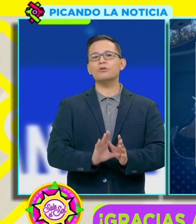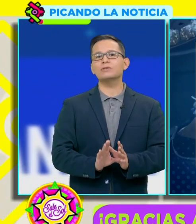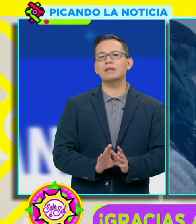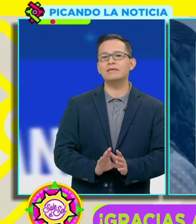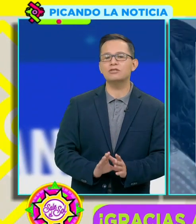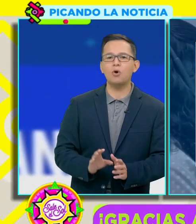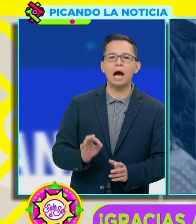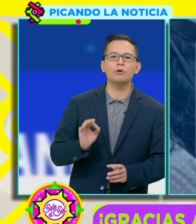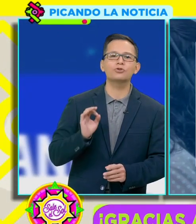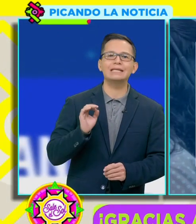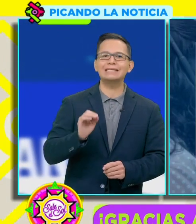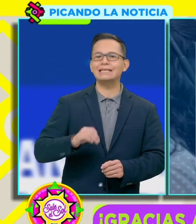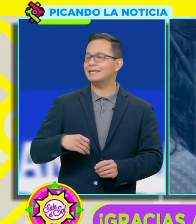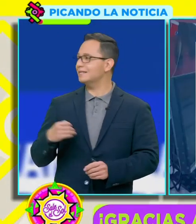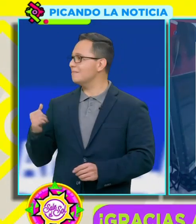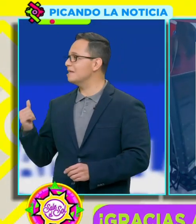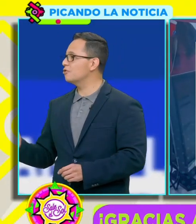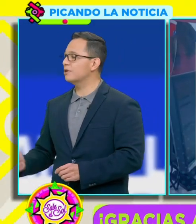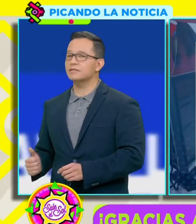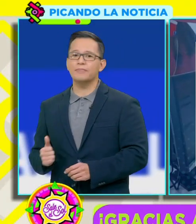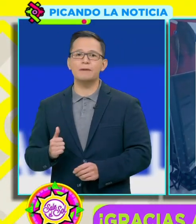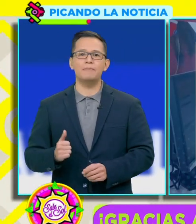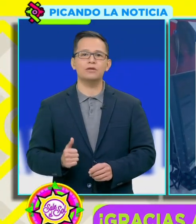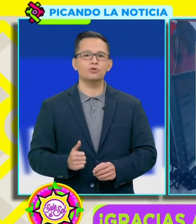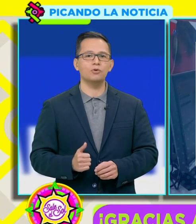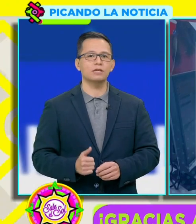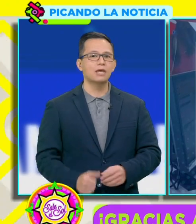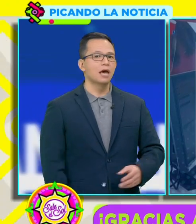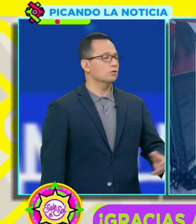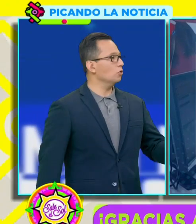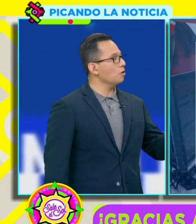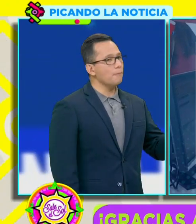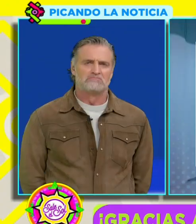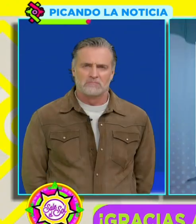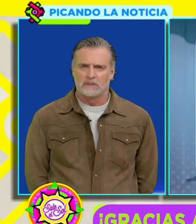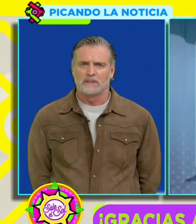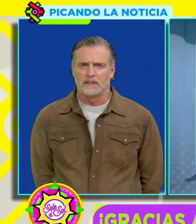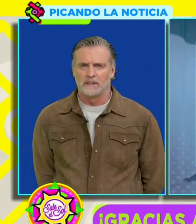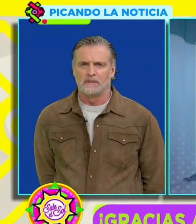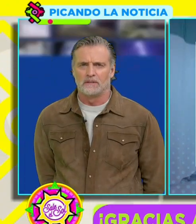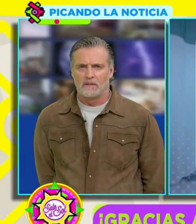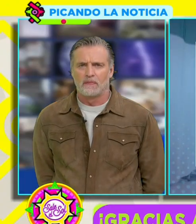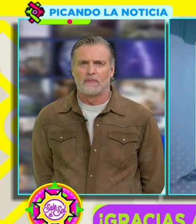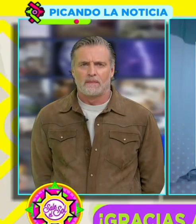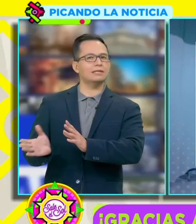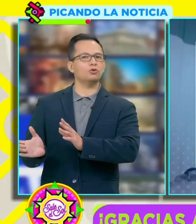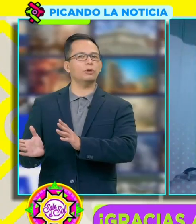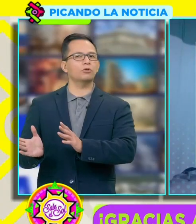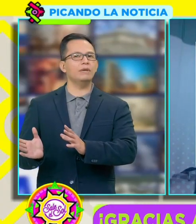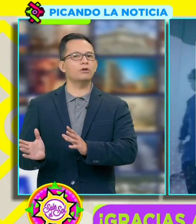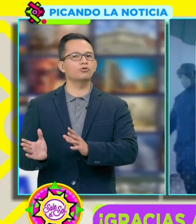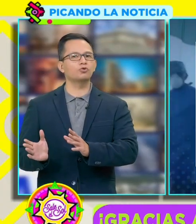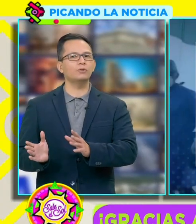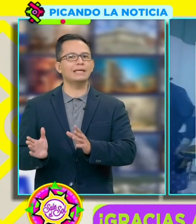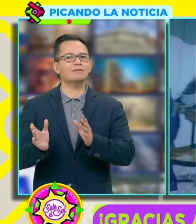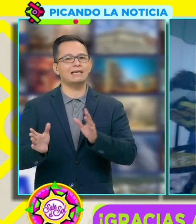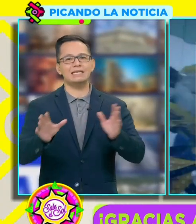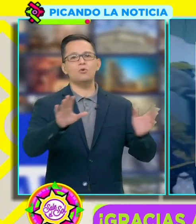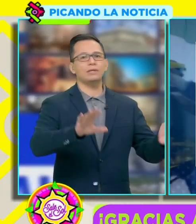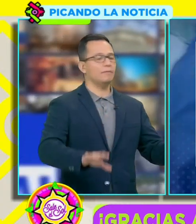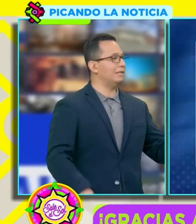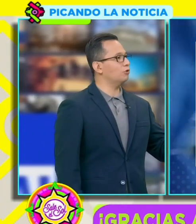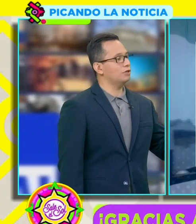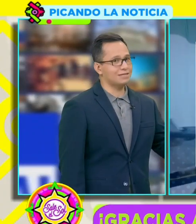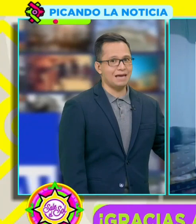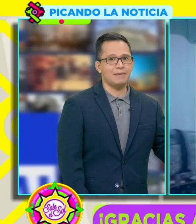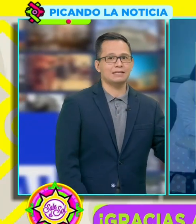han dado servicio a 83 millones de personas. Son más o menos unas 404 mil consultas más